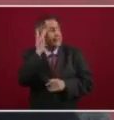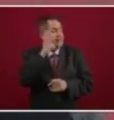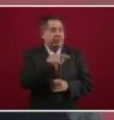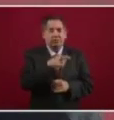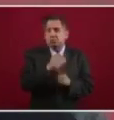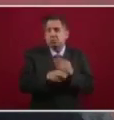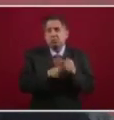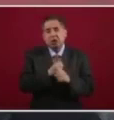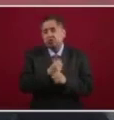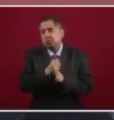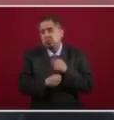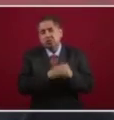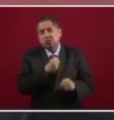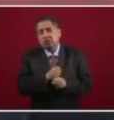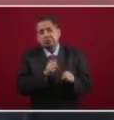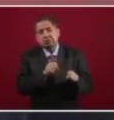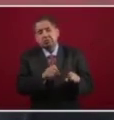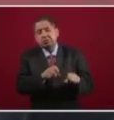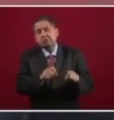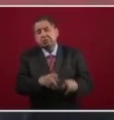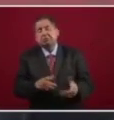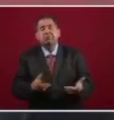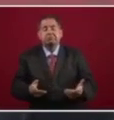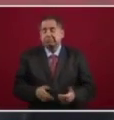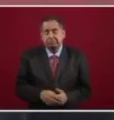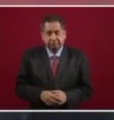durante mucho tiempo.